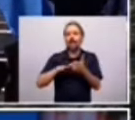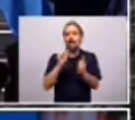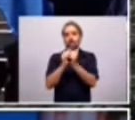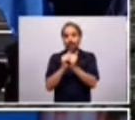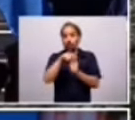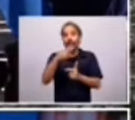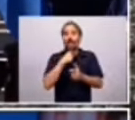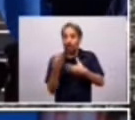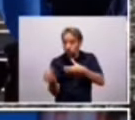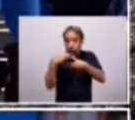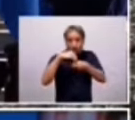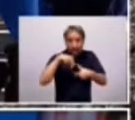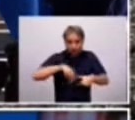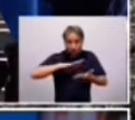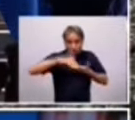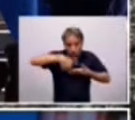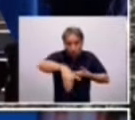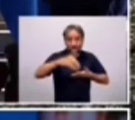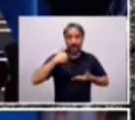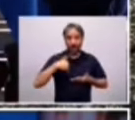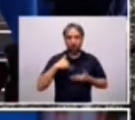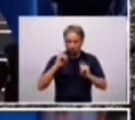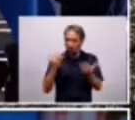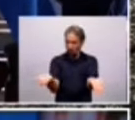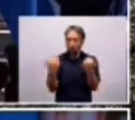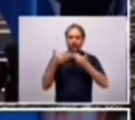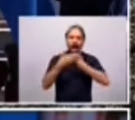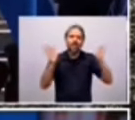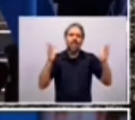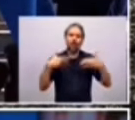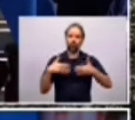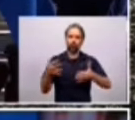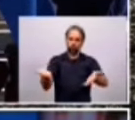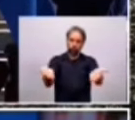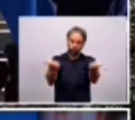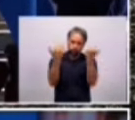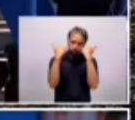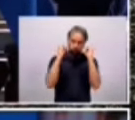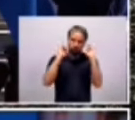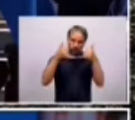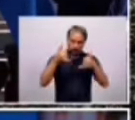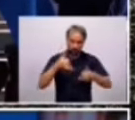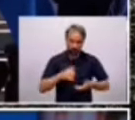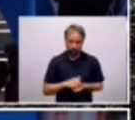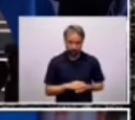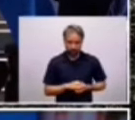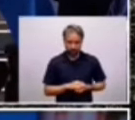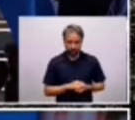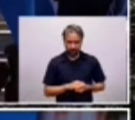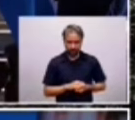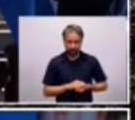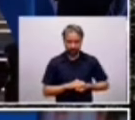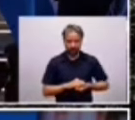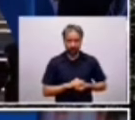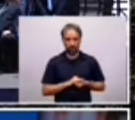acarrea implícitamente la... Permítanme el término, la ahistoricidad de la Argentina. Es decir, no hay historia previa porque todo